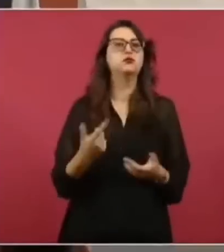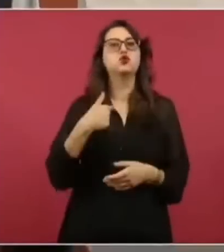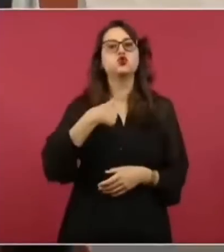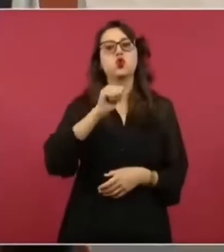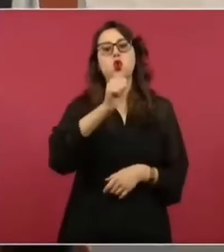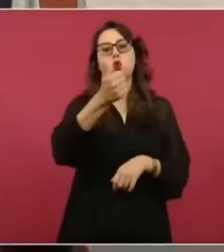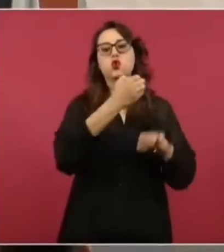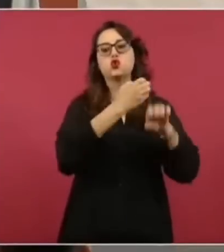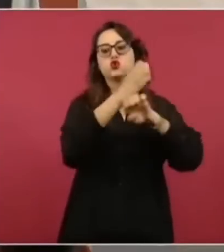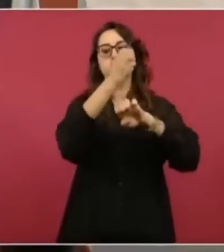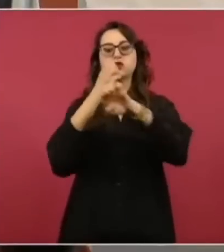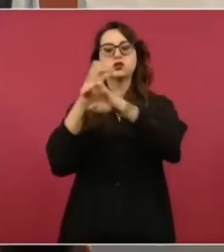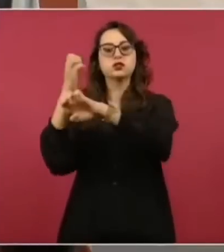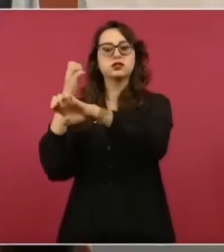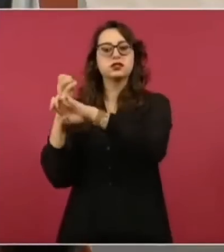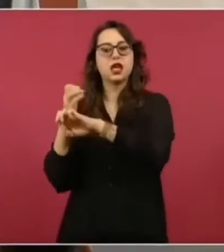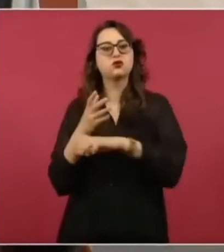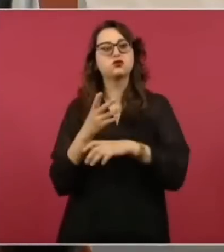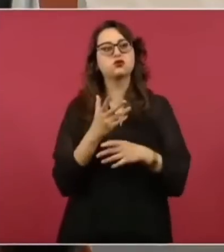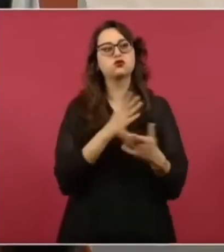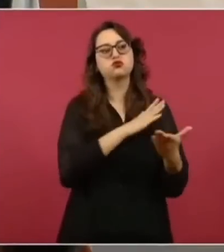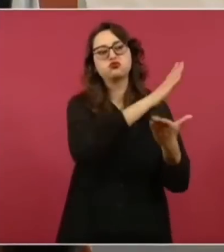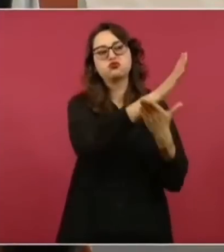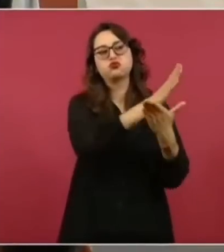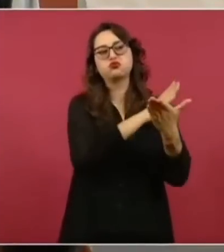pasaba y claro que sabían, ¿no?, a qué iba yo.